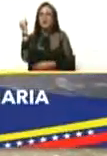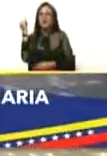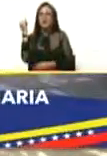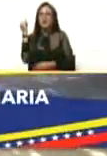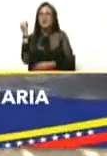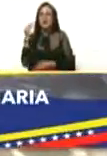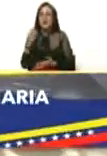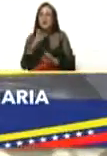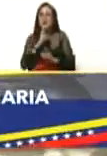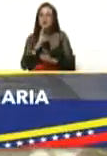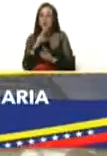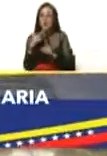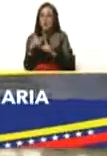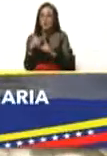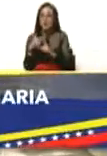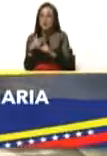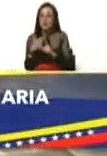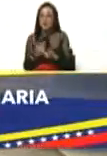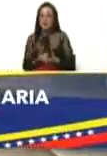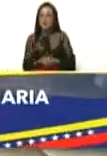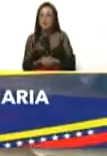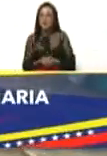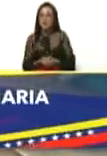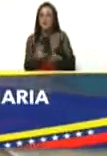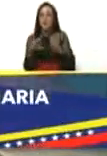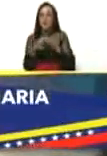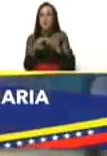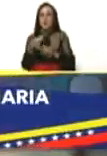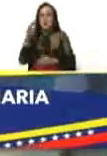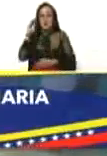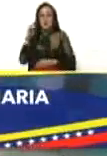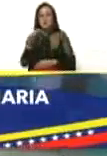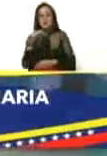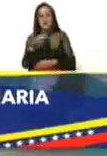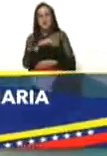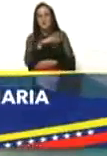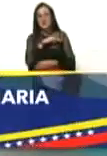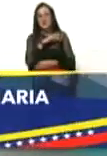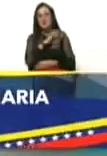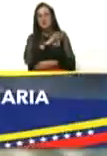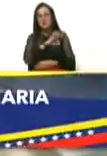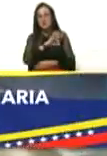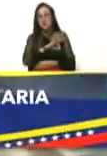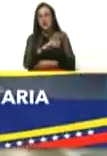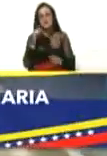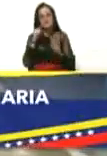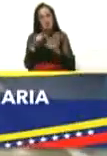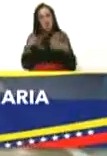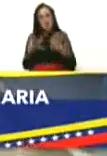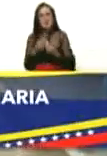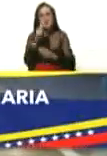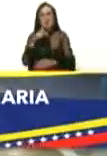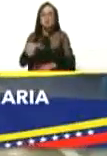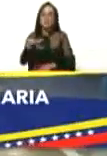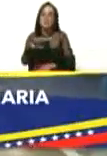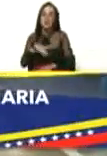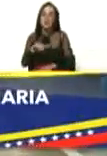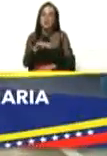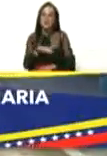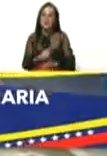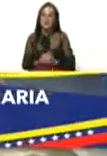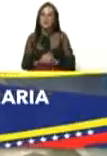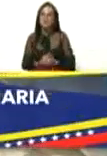mucho resultado, como lo es las Bricomiles, donde es el pueblo, para el pueblo y con el pueblo. Señor